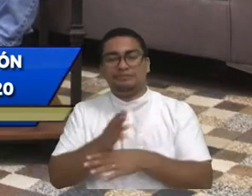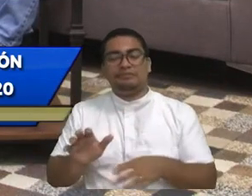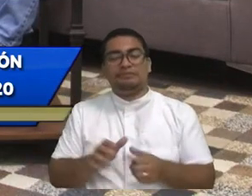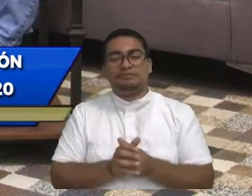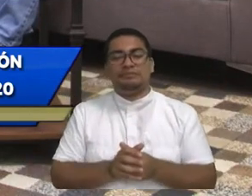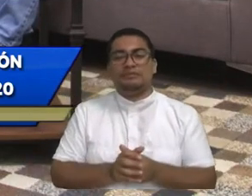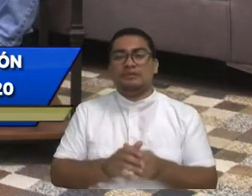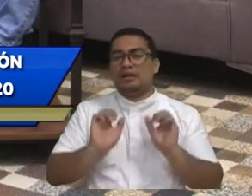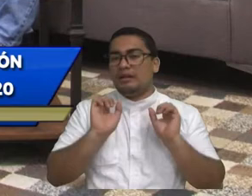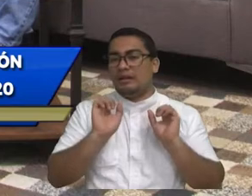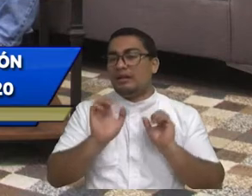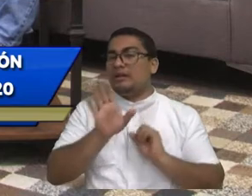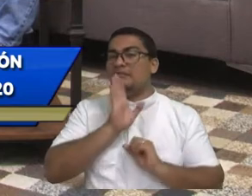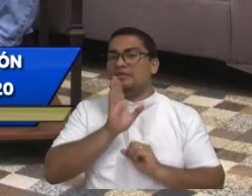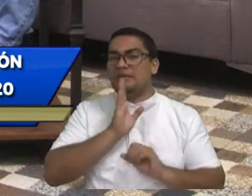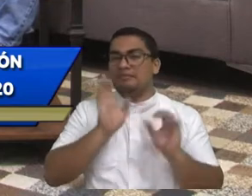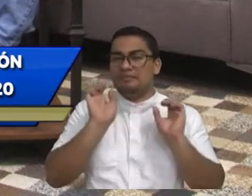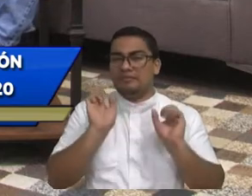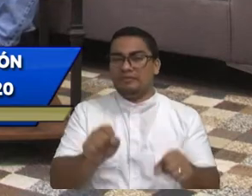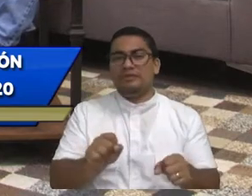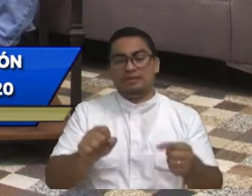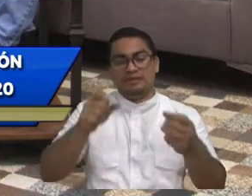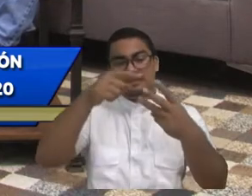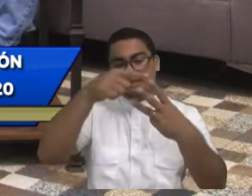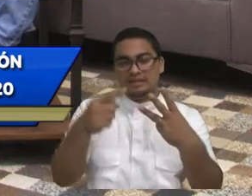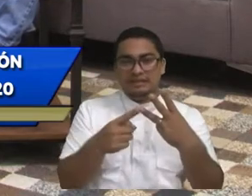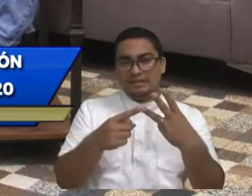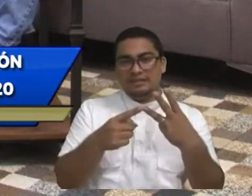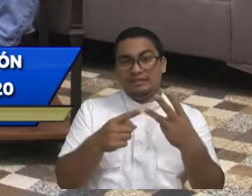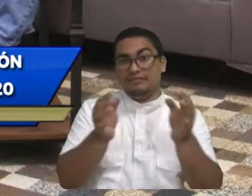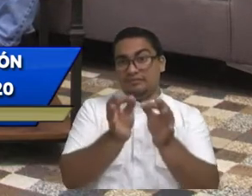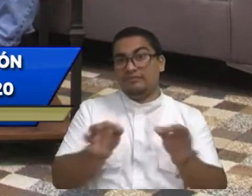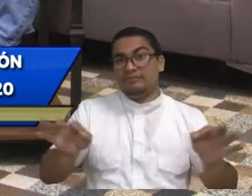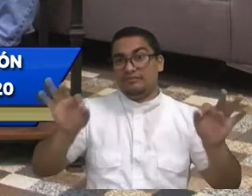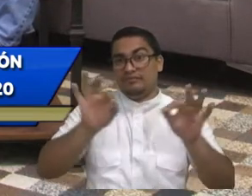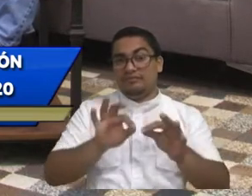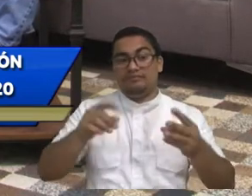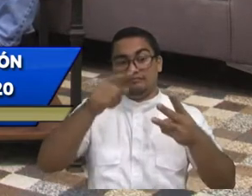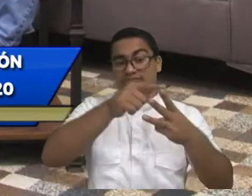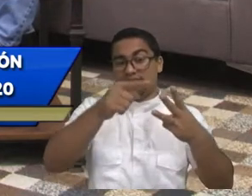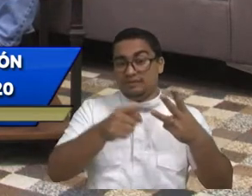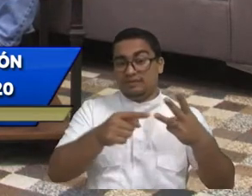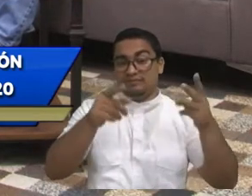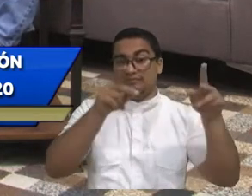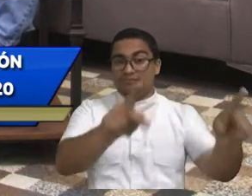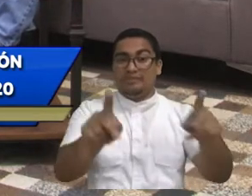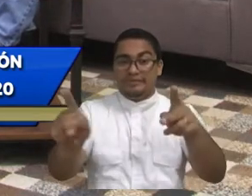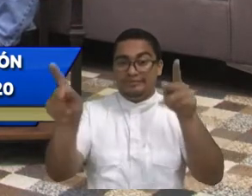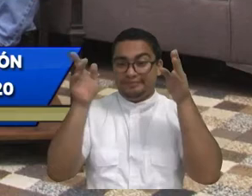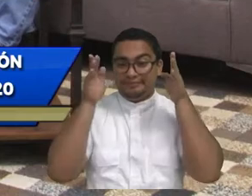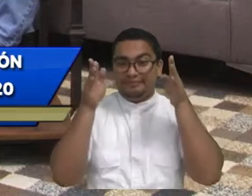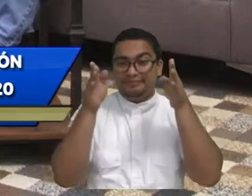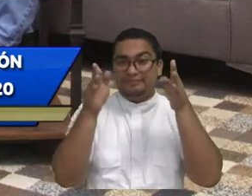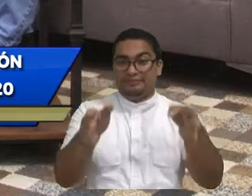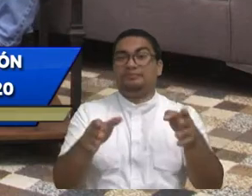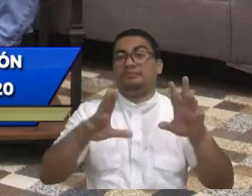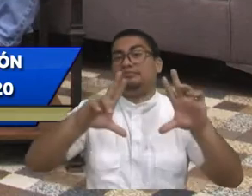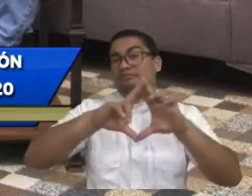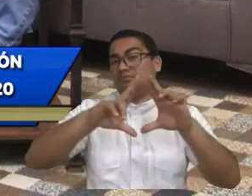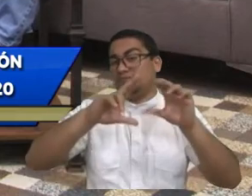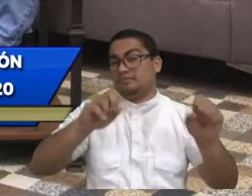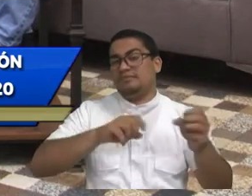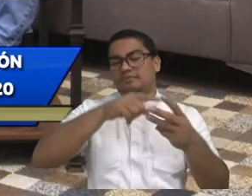podemos hablar de que tenemos tres sectores socioproductivos que es la cobertura de los sectores socioproductivos del país